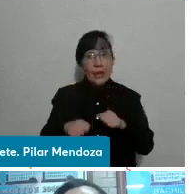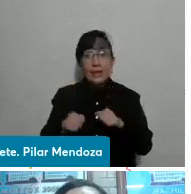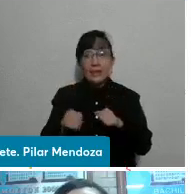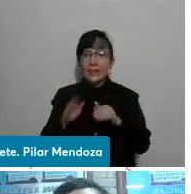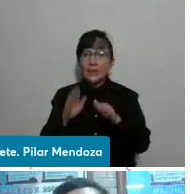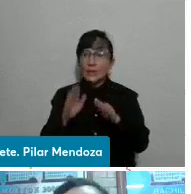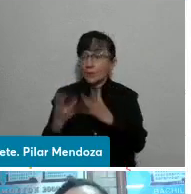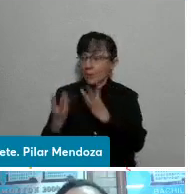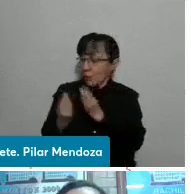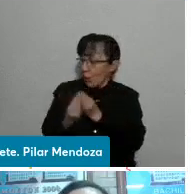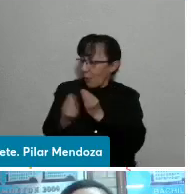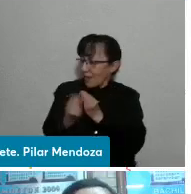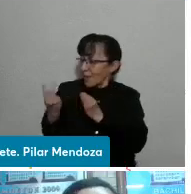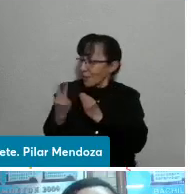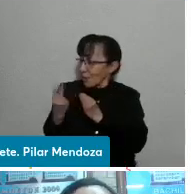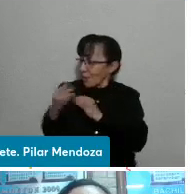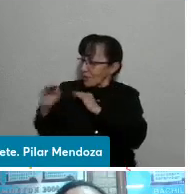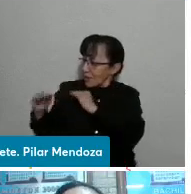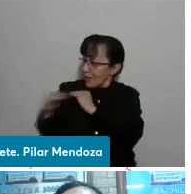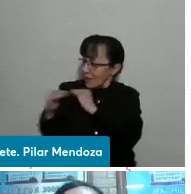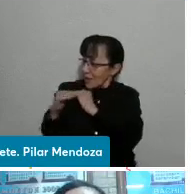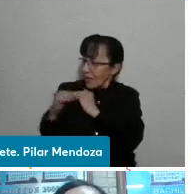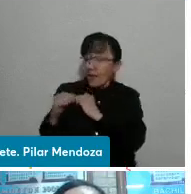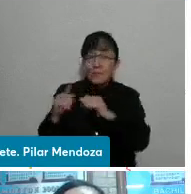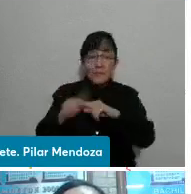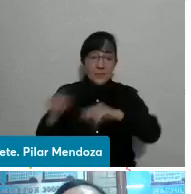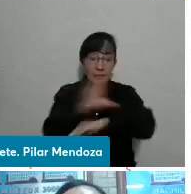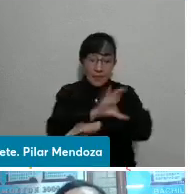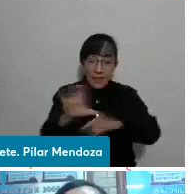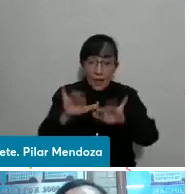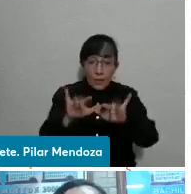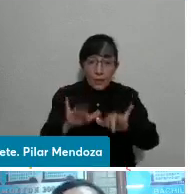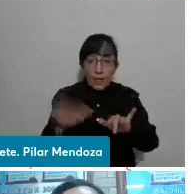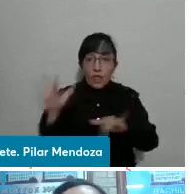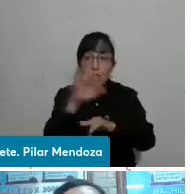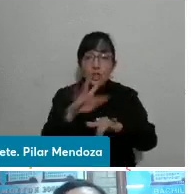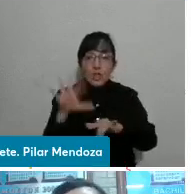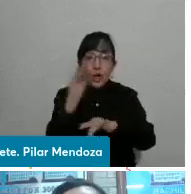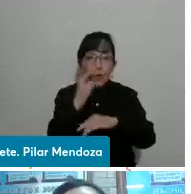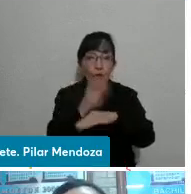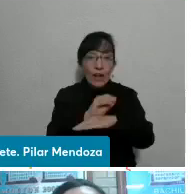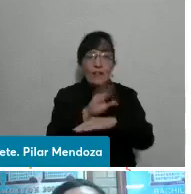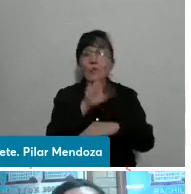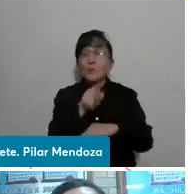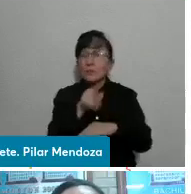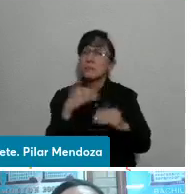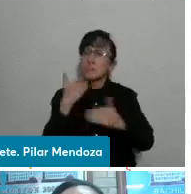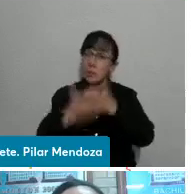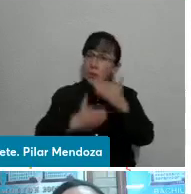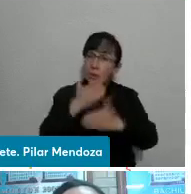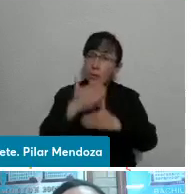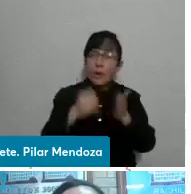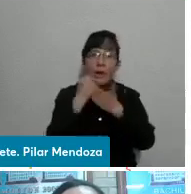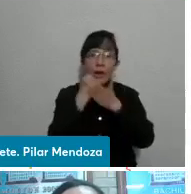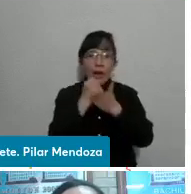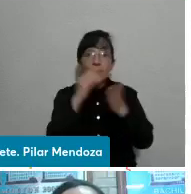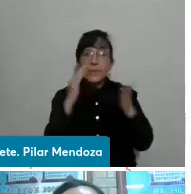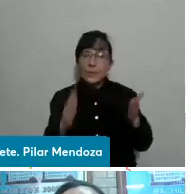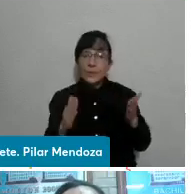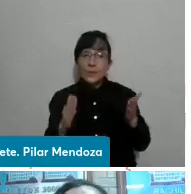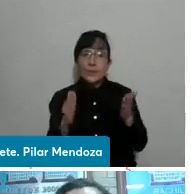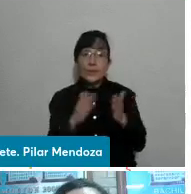sus compañeros en igualdad de condiciones, establecen este tipo de diálogos pedagógicos que les llevan a desarrollar